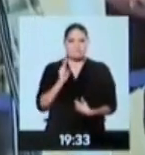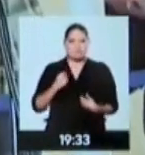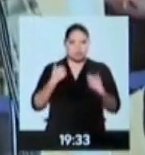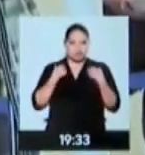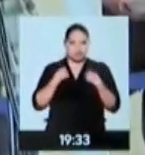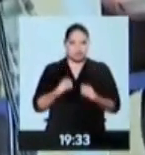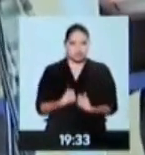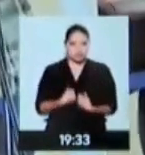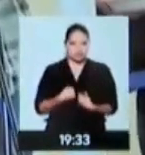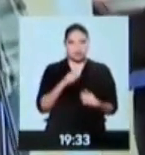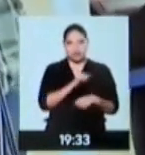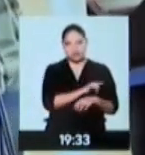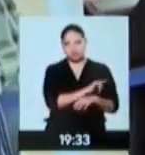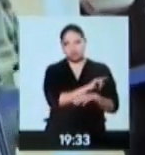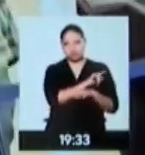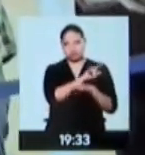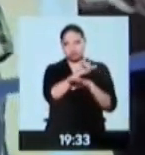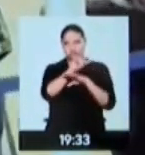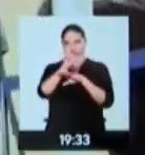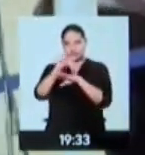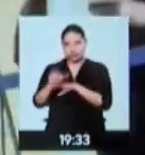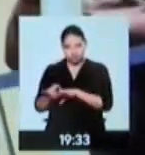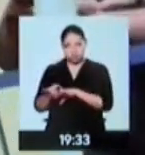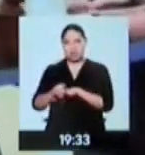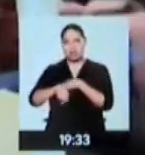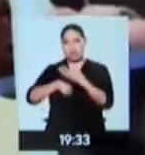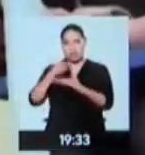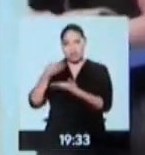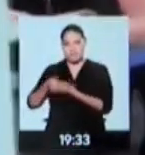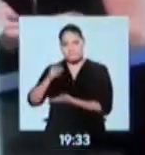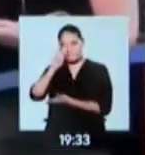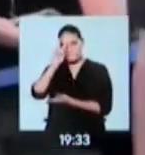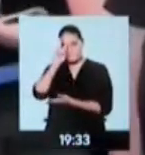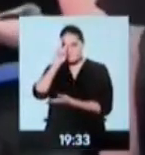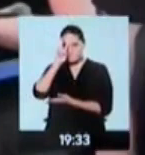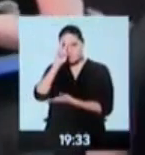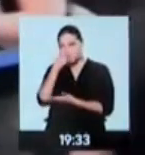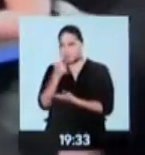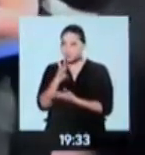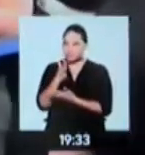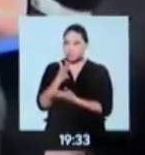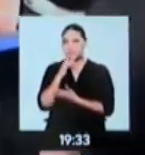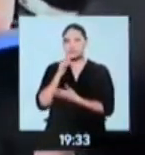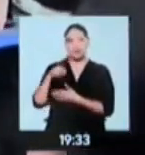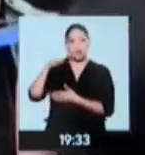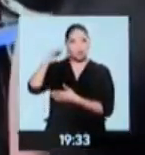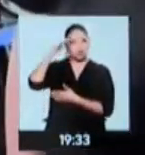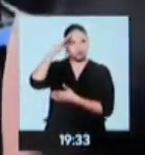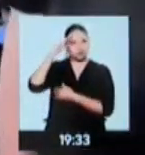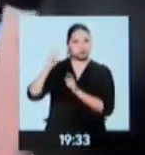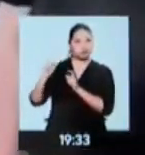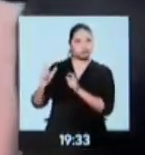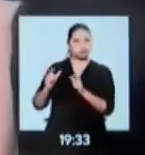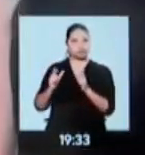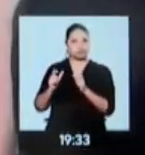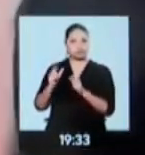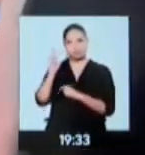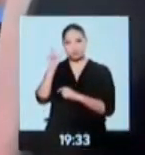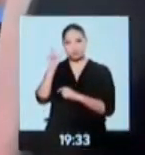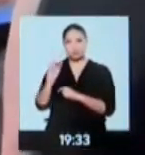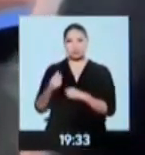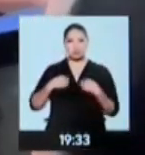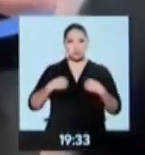exacerbado las sumas que se solicitan por caso de corrupción. Sabemos que la corrupción es un delito gravísimo, pero imponer